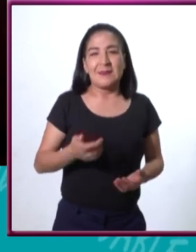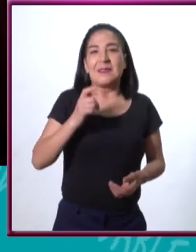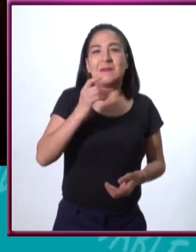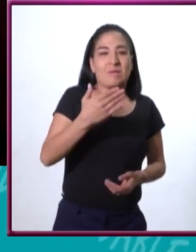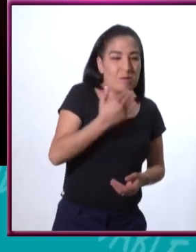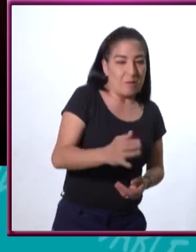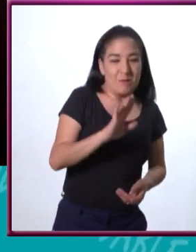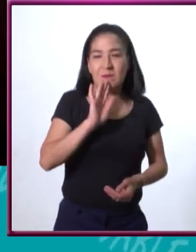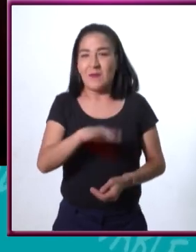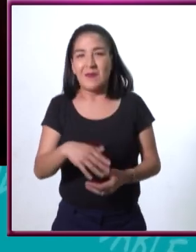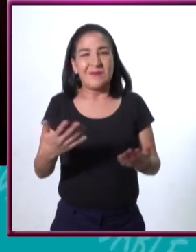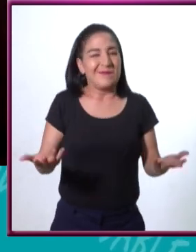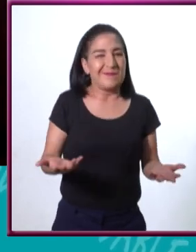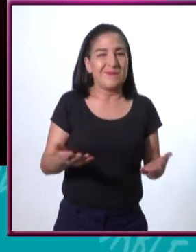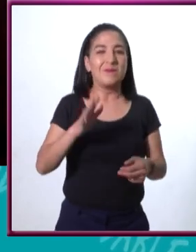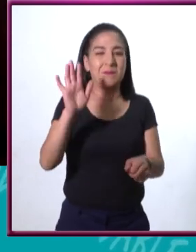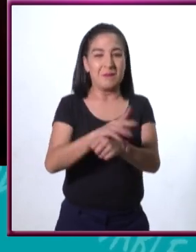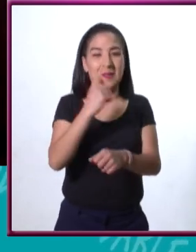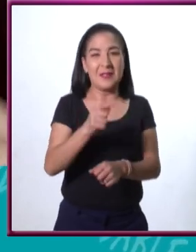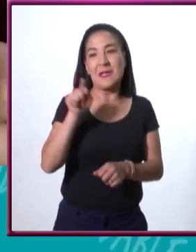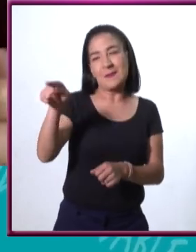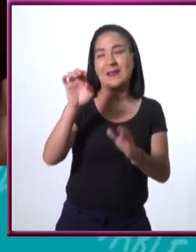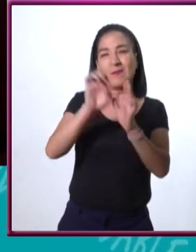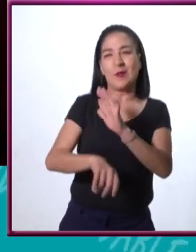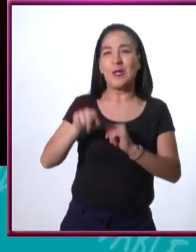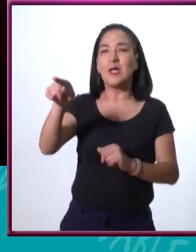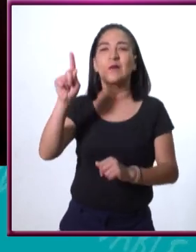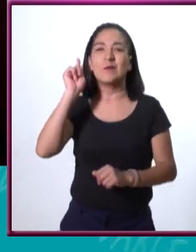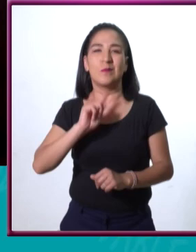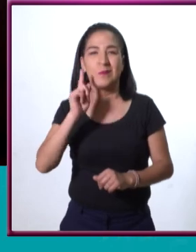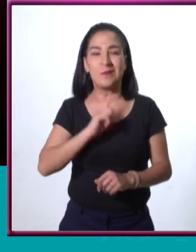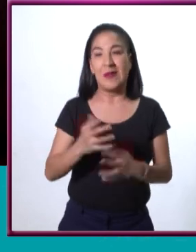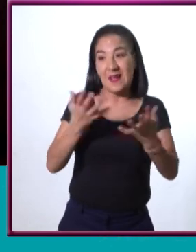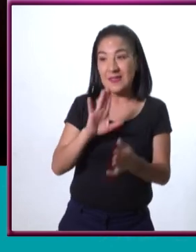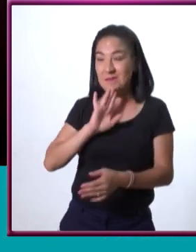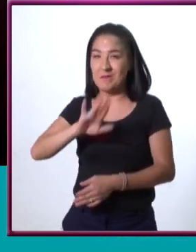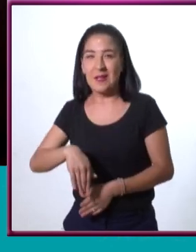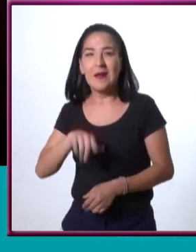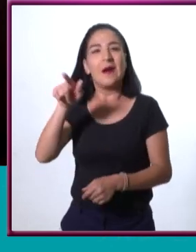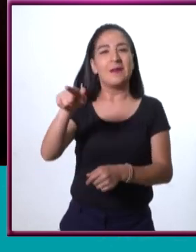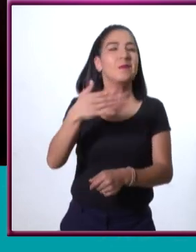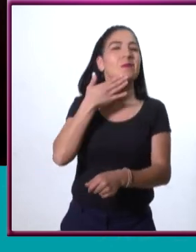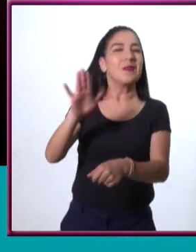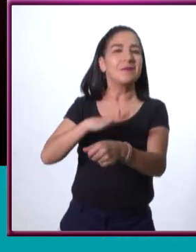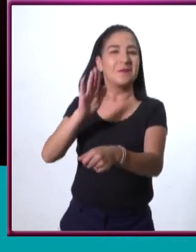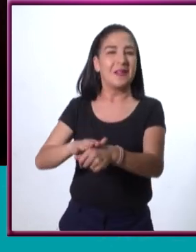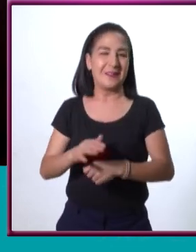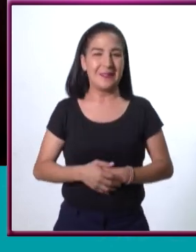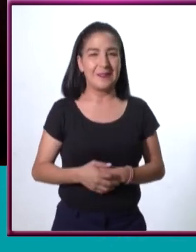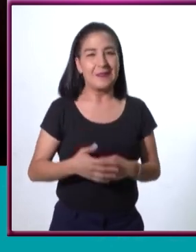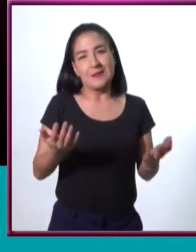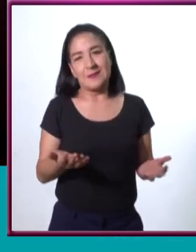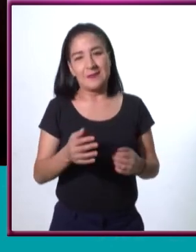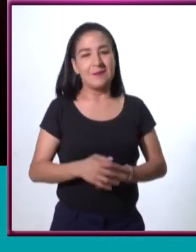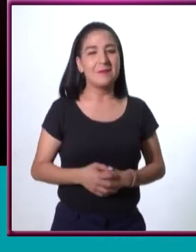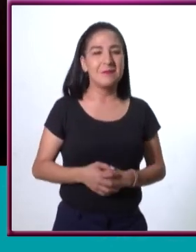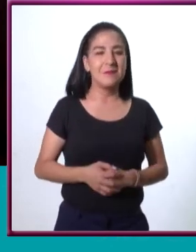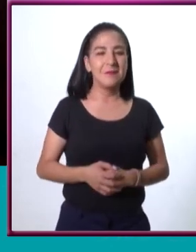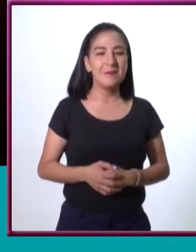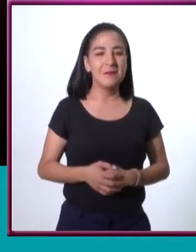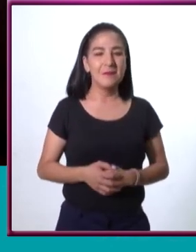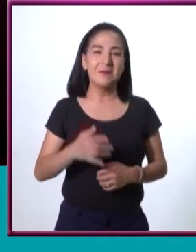es bueno y qué es malo, ¿sabes? Porque pues, si fulanito hace tal cosa, es correcto